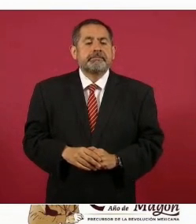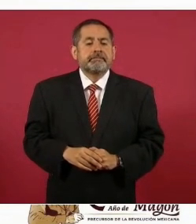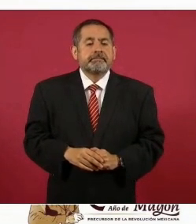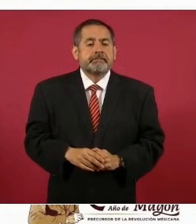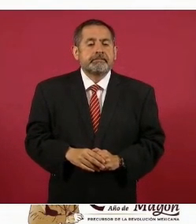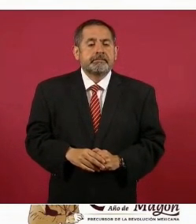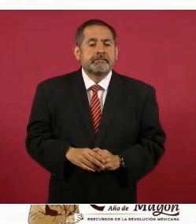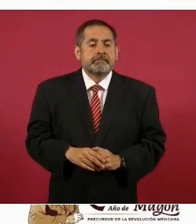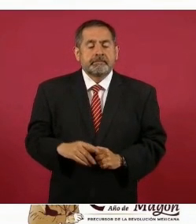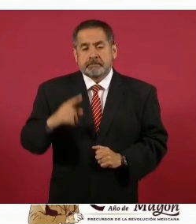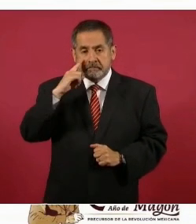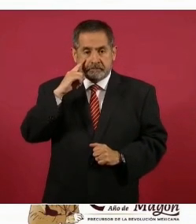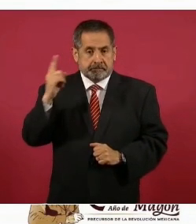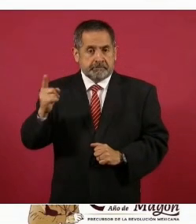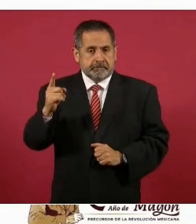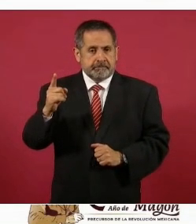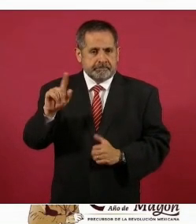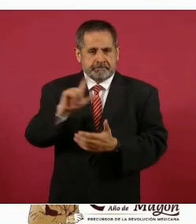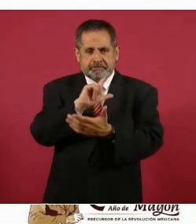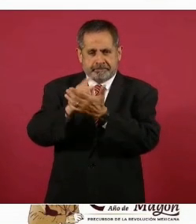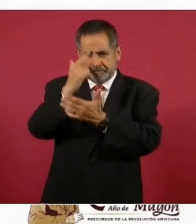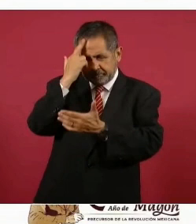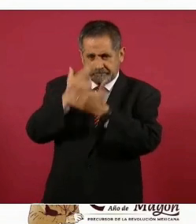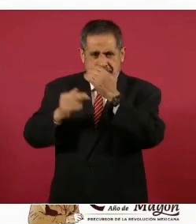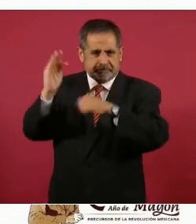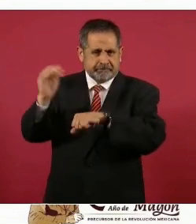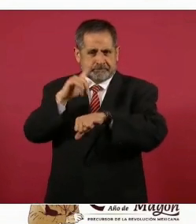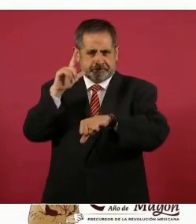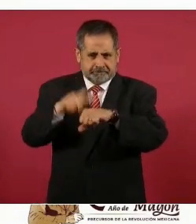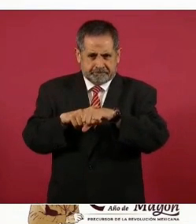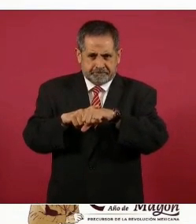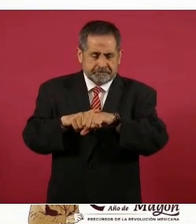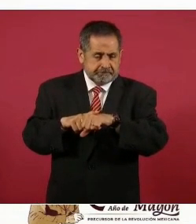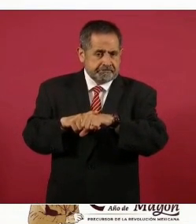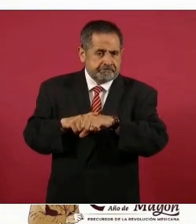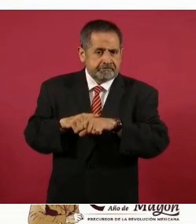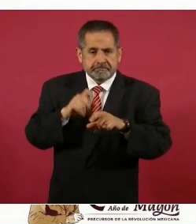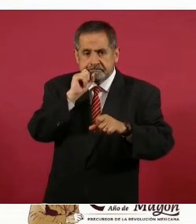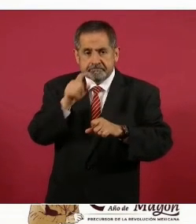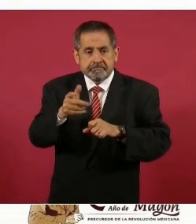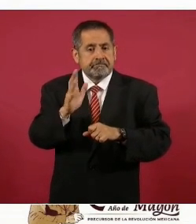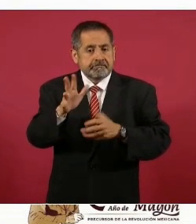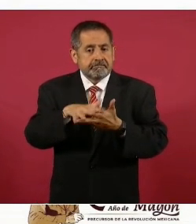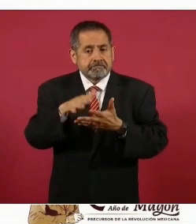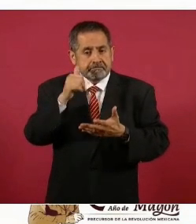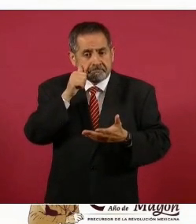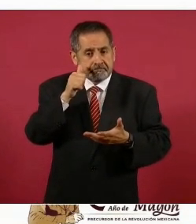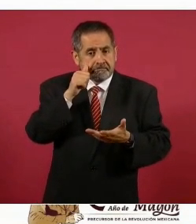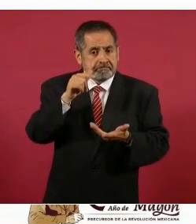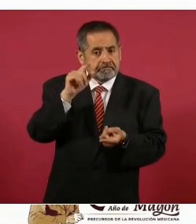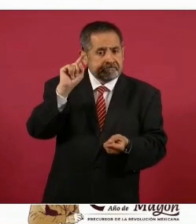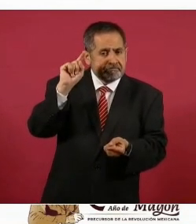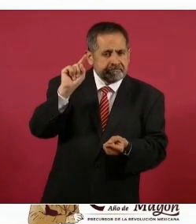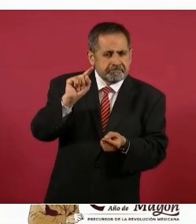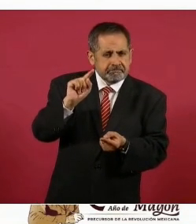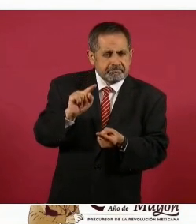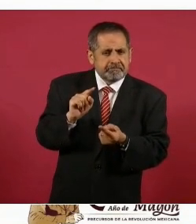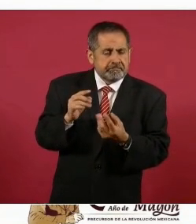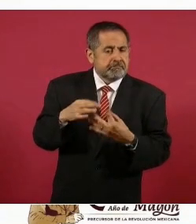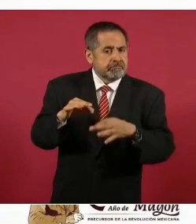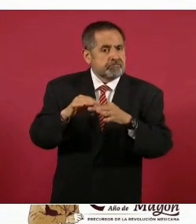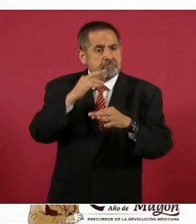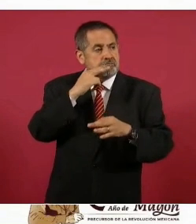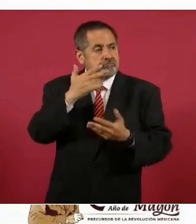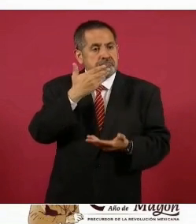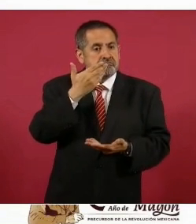en los delitos del fuero común también en su gran mayoría se registran reducciones importantes